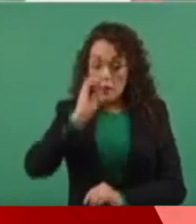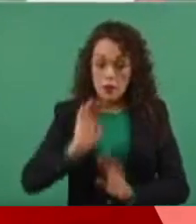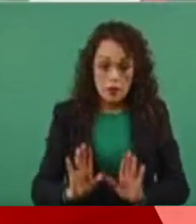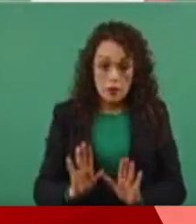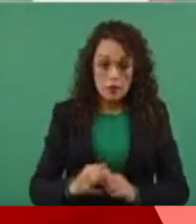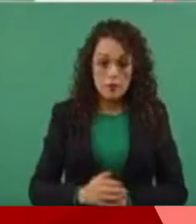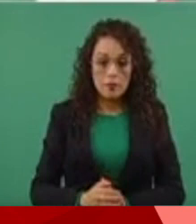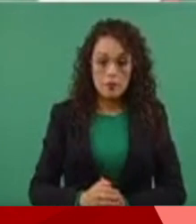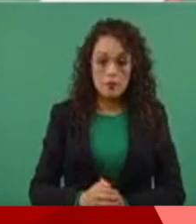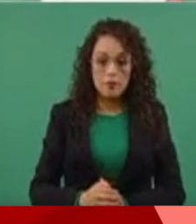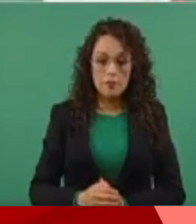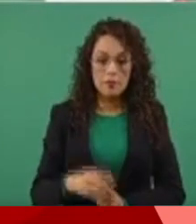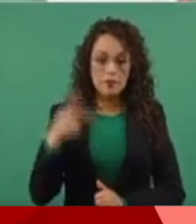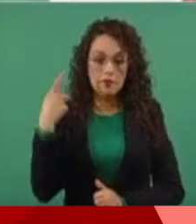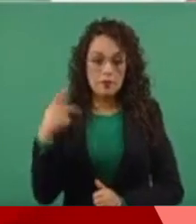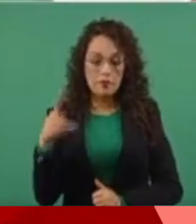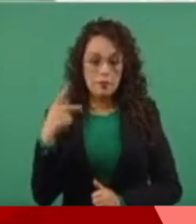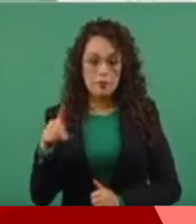han tomado